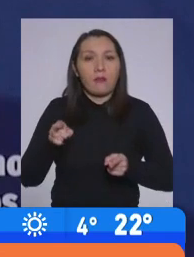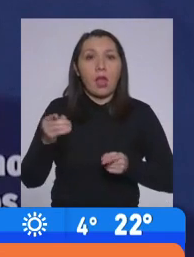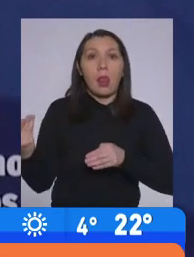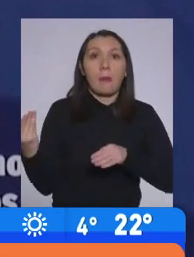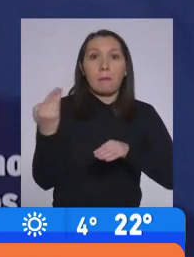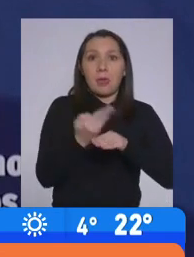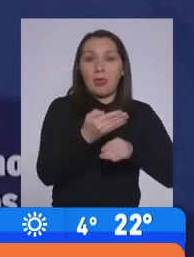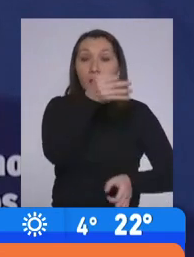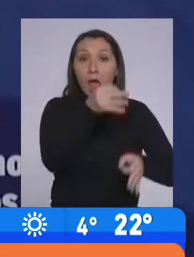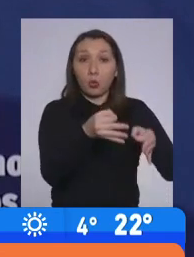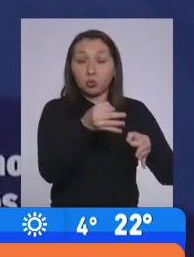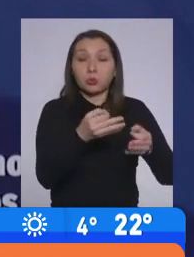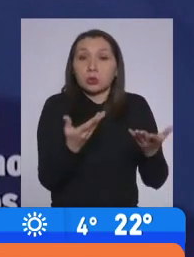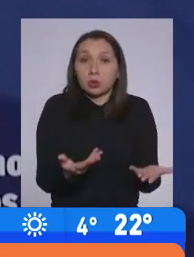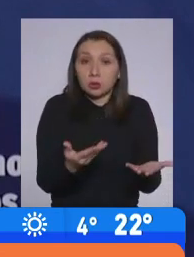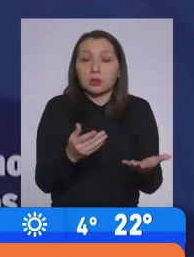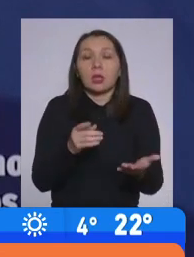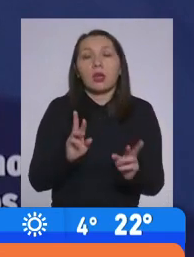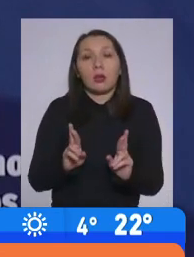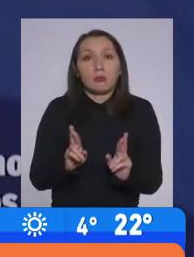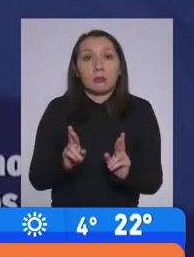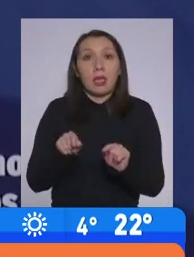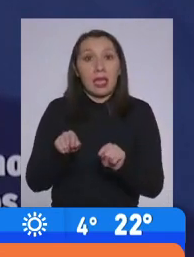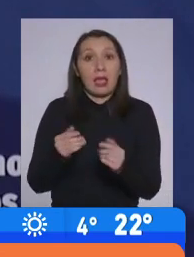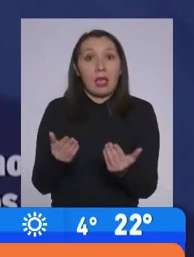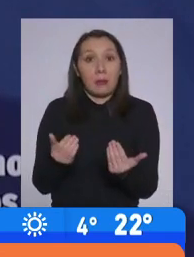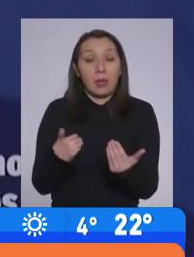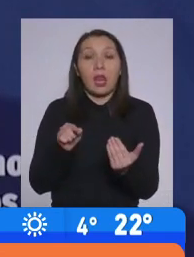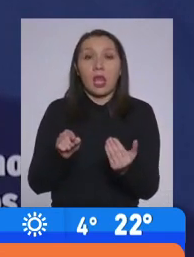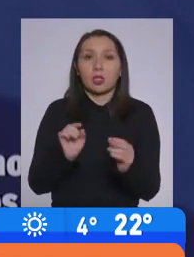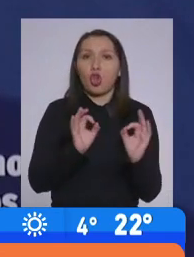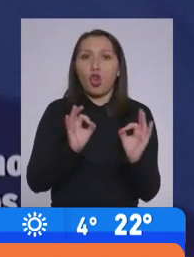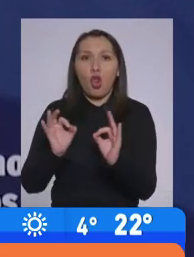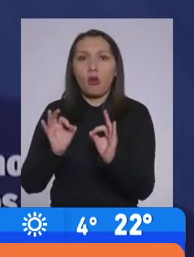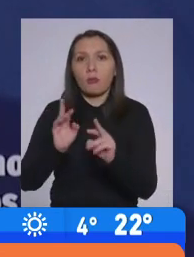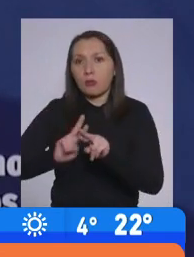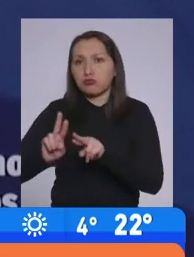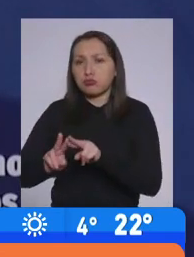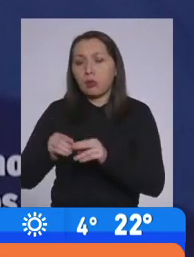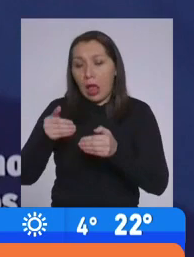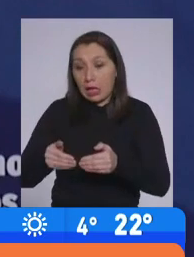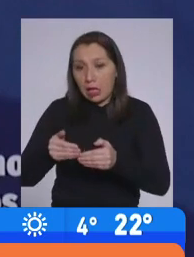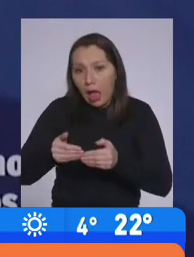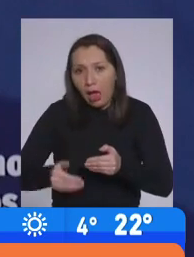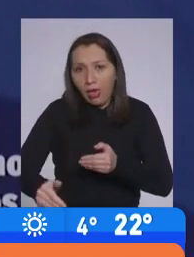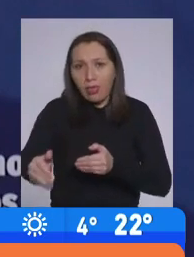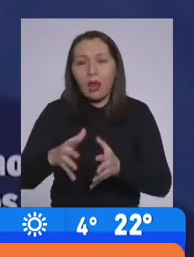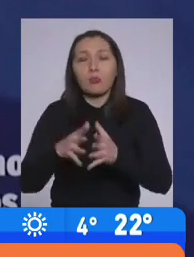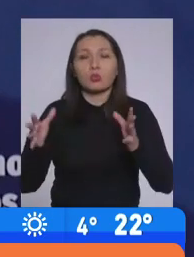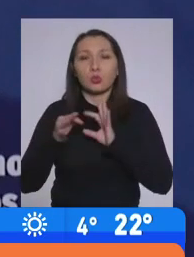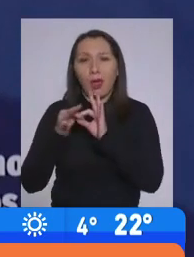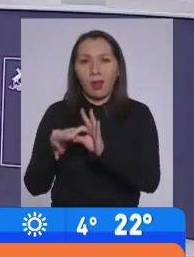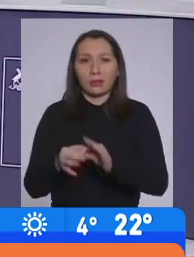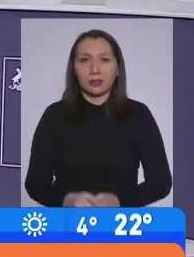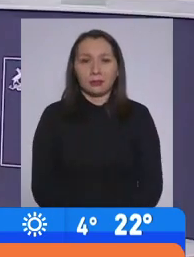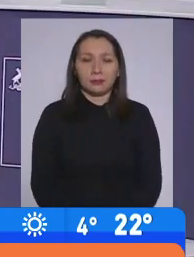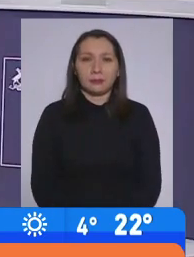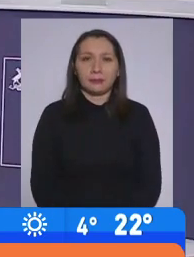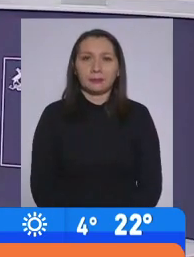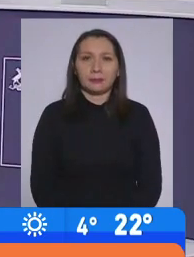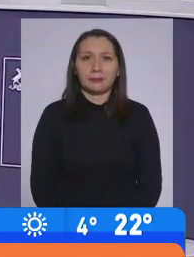requerimientos de la justicia y espero que esto se normalice de ahora en adelante muchas gracias